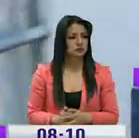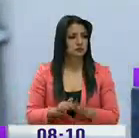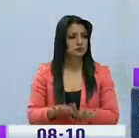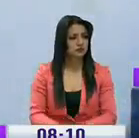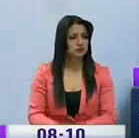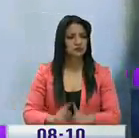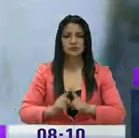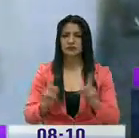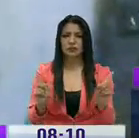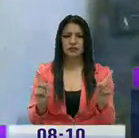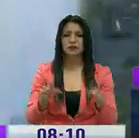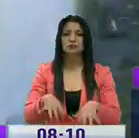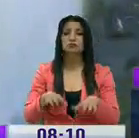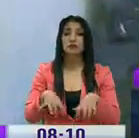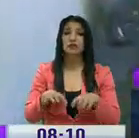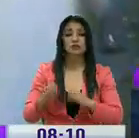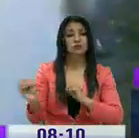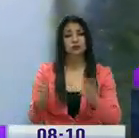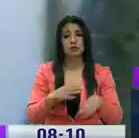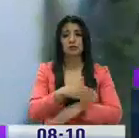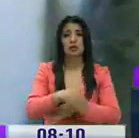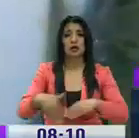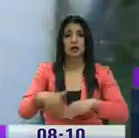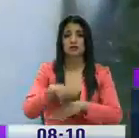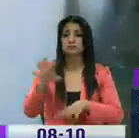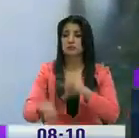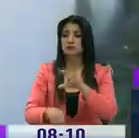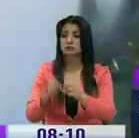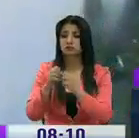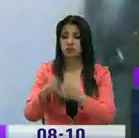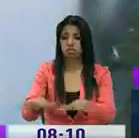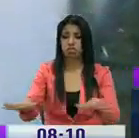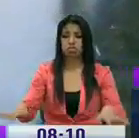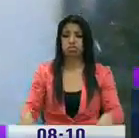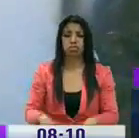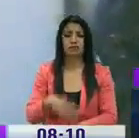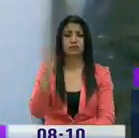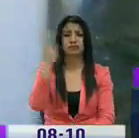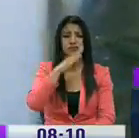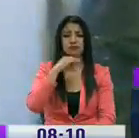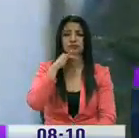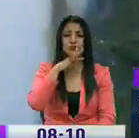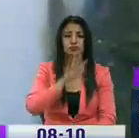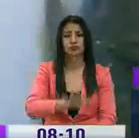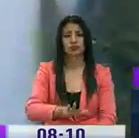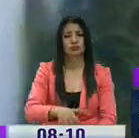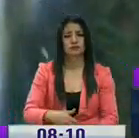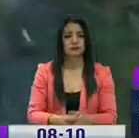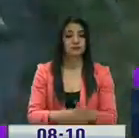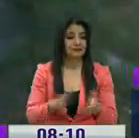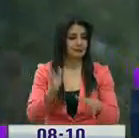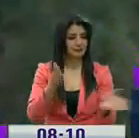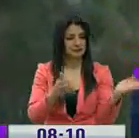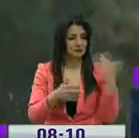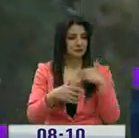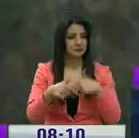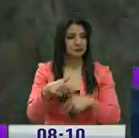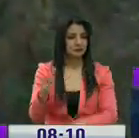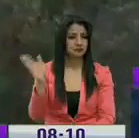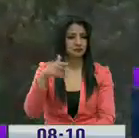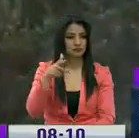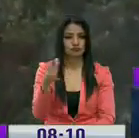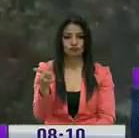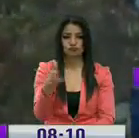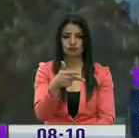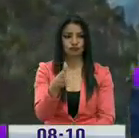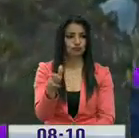muchos todavía perritos en la calle y se ve feo, se ve en mal estado estas cosas. Vamos a caminar un poquito para que también